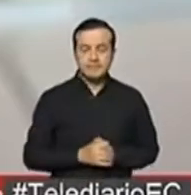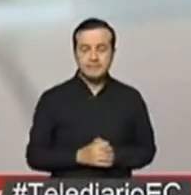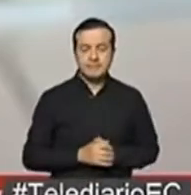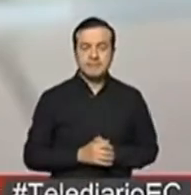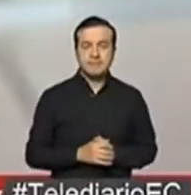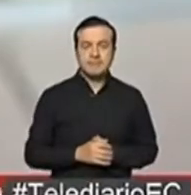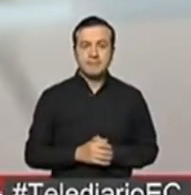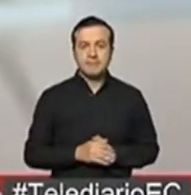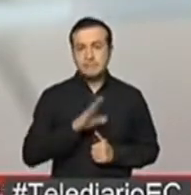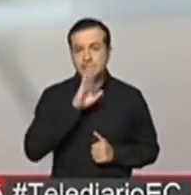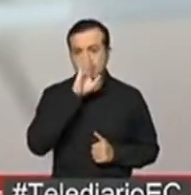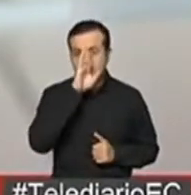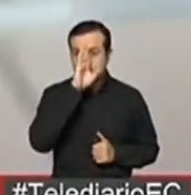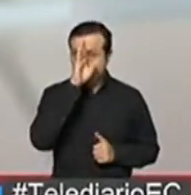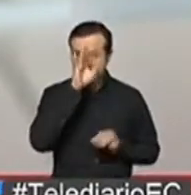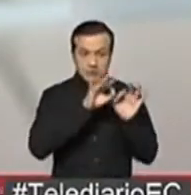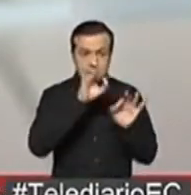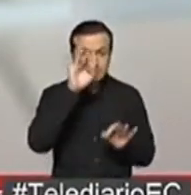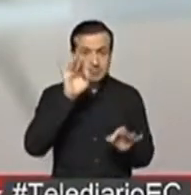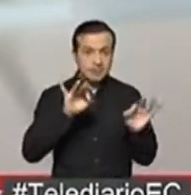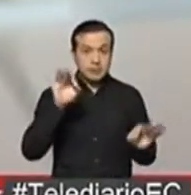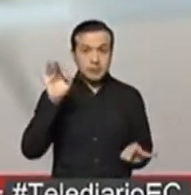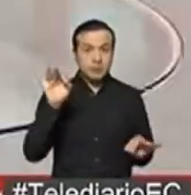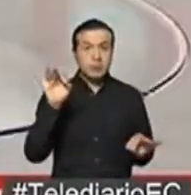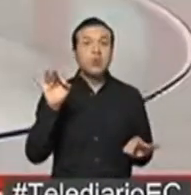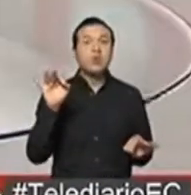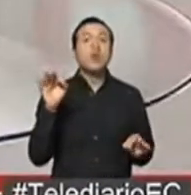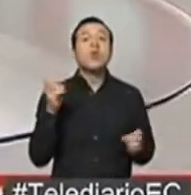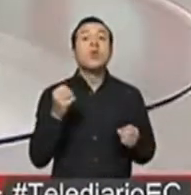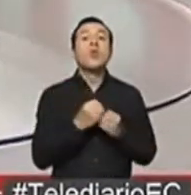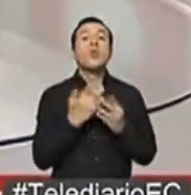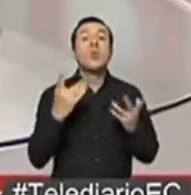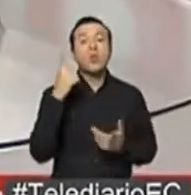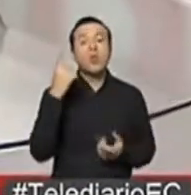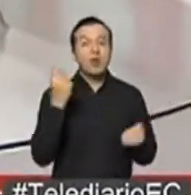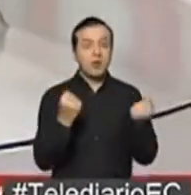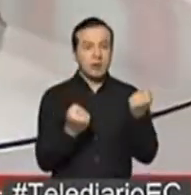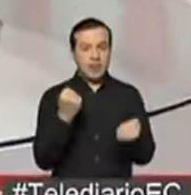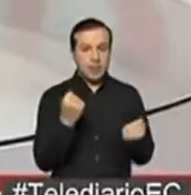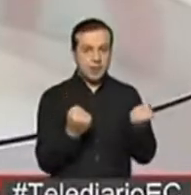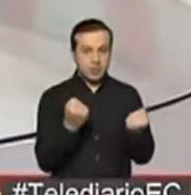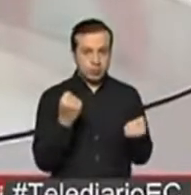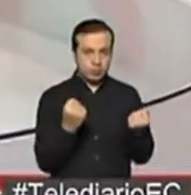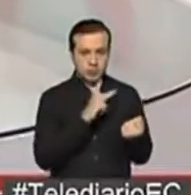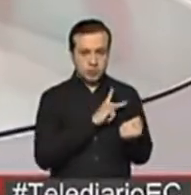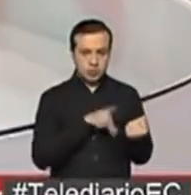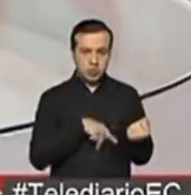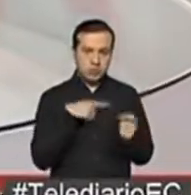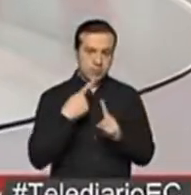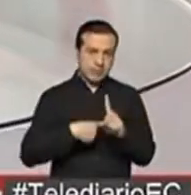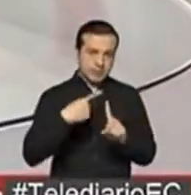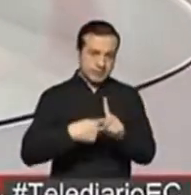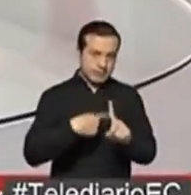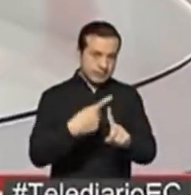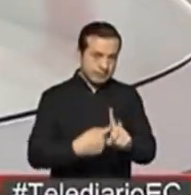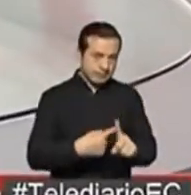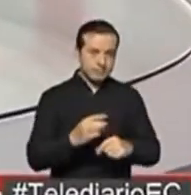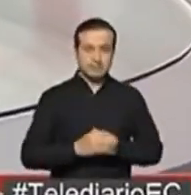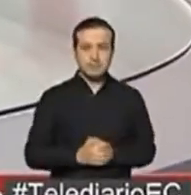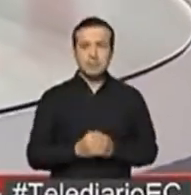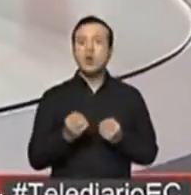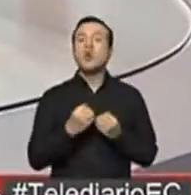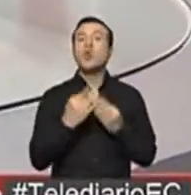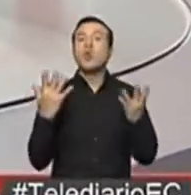se lleve estadísticas de cuánto se consume un vehículo particular cada mes y obviamente